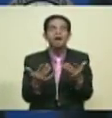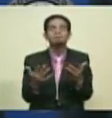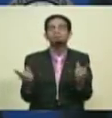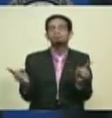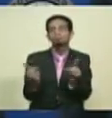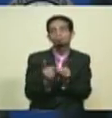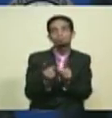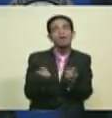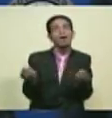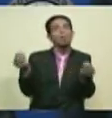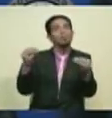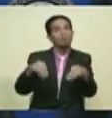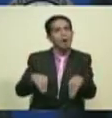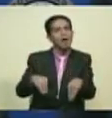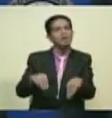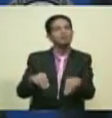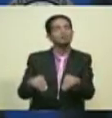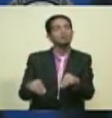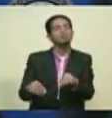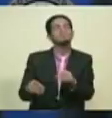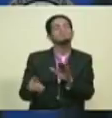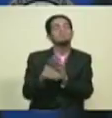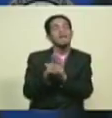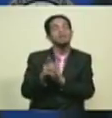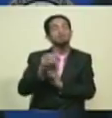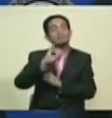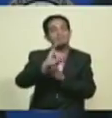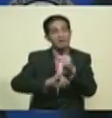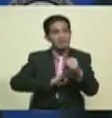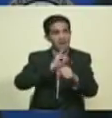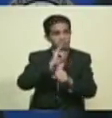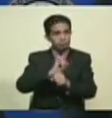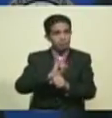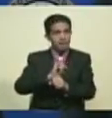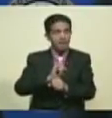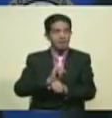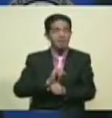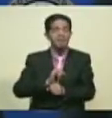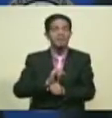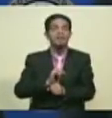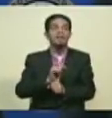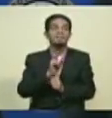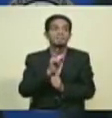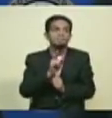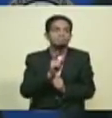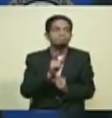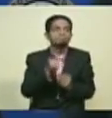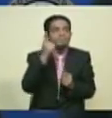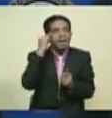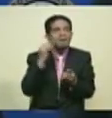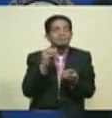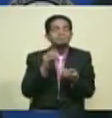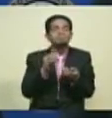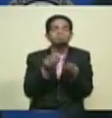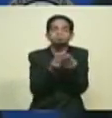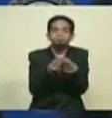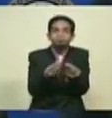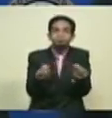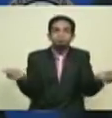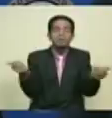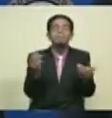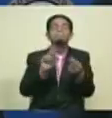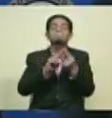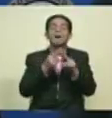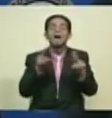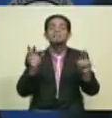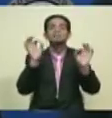del derecho internacional público y del sentido común de nuestros pueblos para neutralizar los riesgos de la paz y la seguridad.